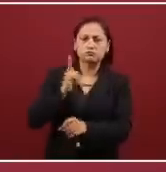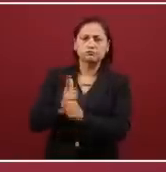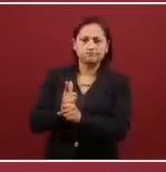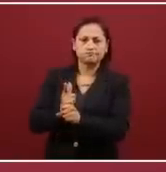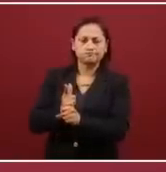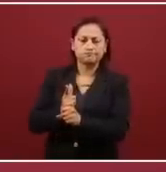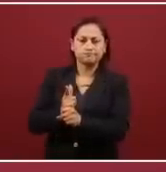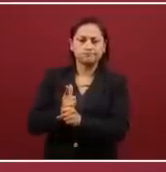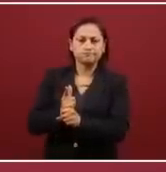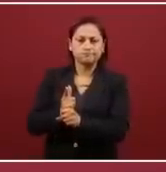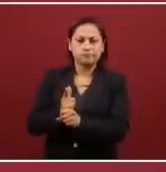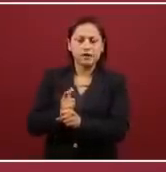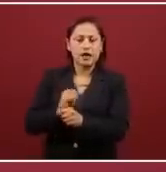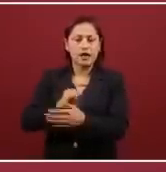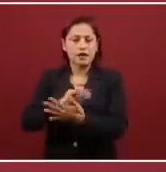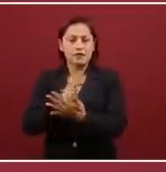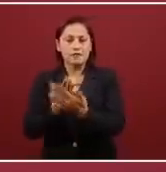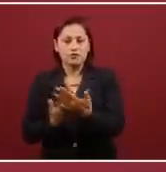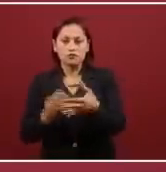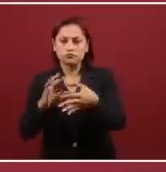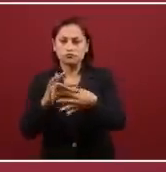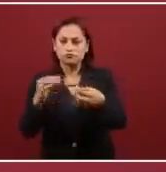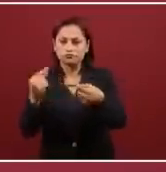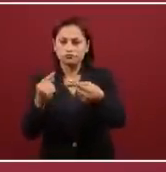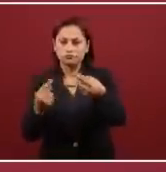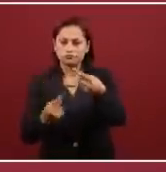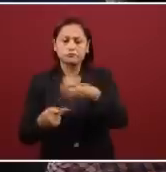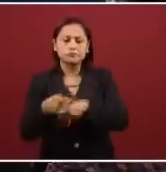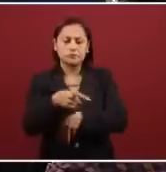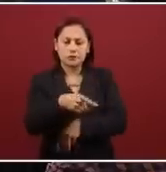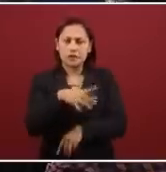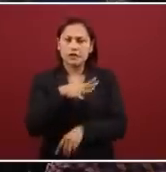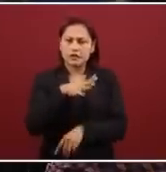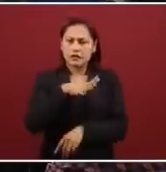y tienen buenos informes y por eso el apoyo.